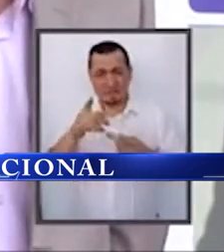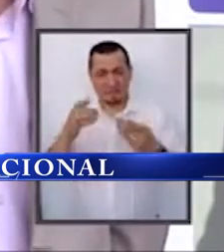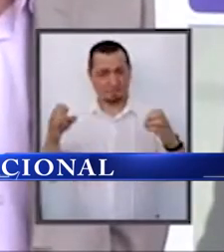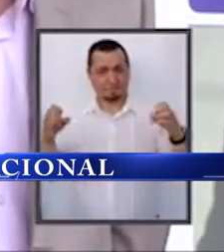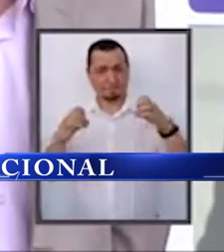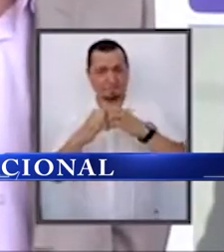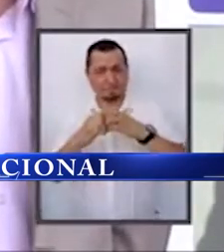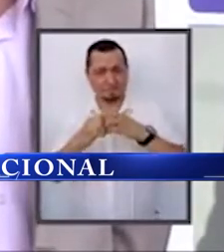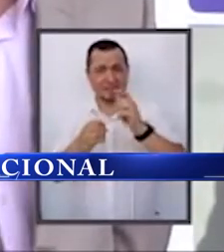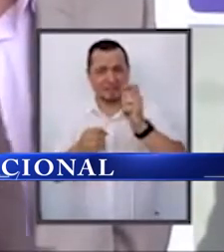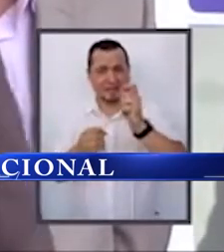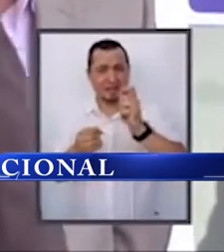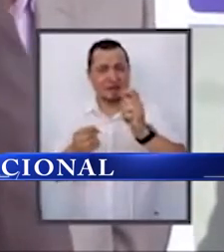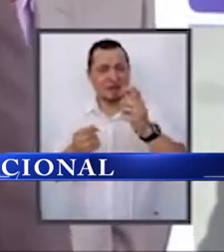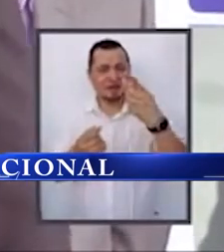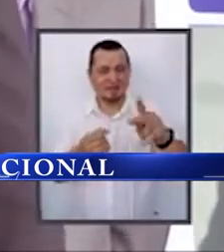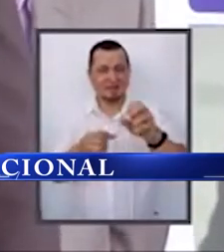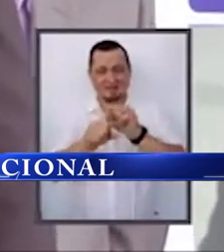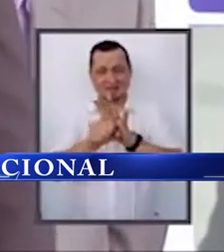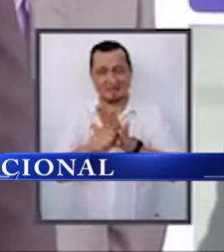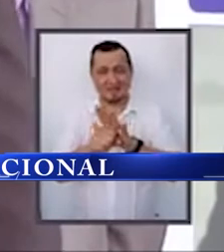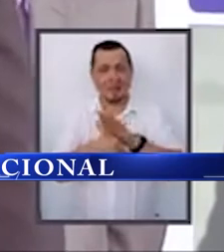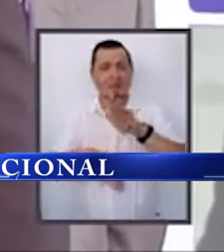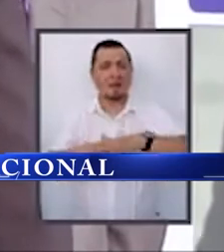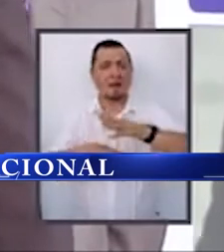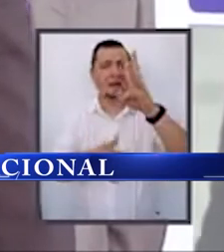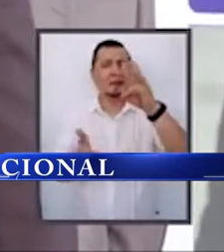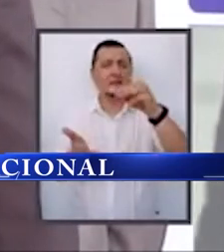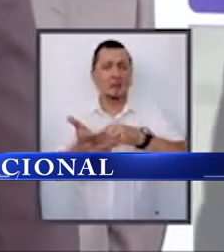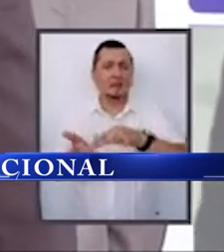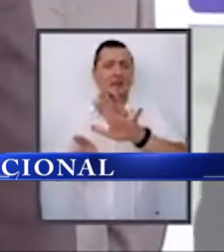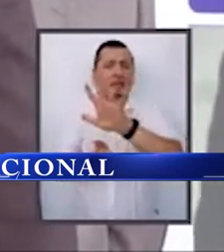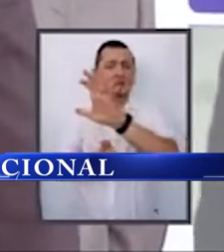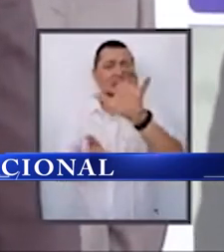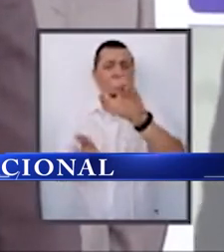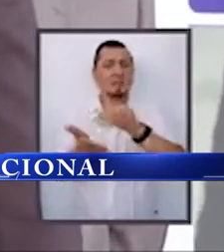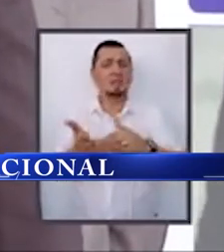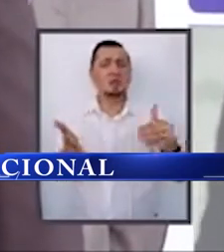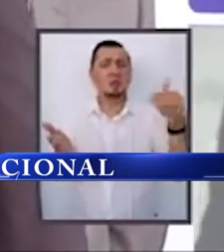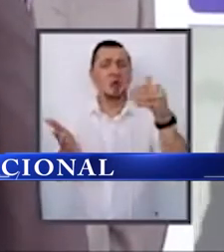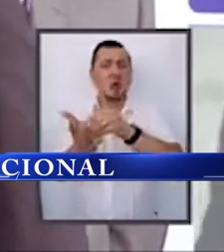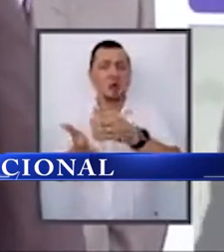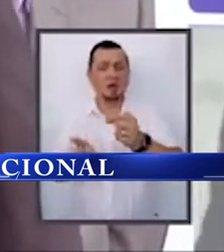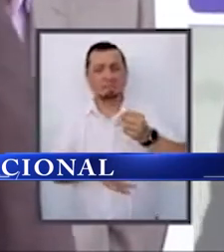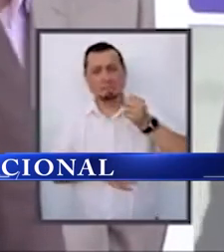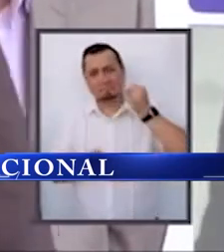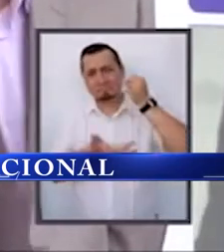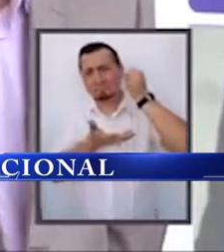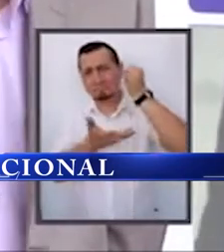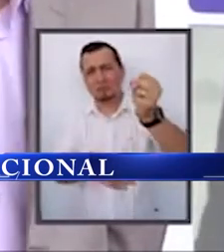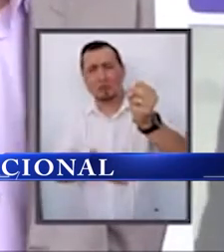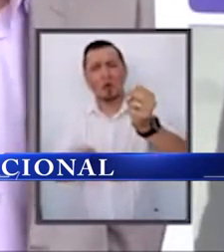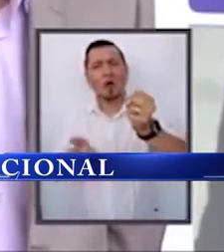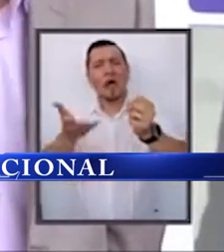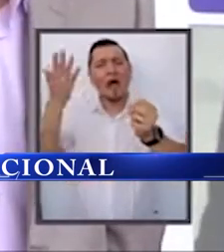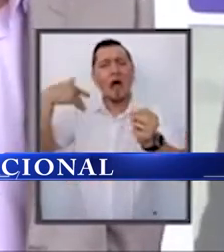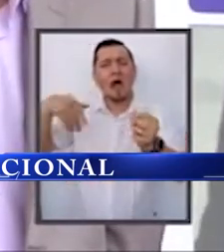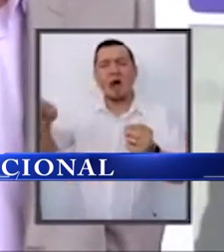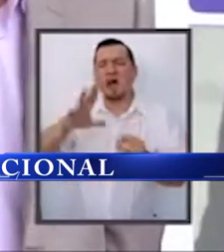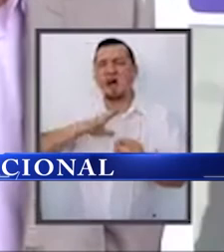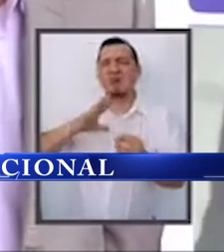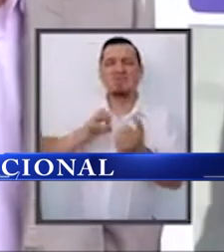a basificar a todo el personal médico de nuestro estado, a todo el personal del sector salud, que le íbamos a dar